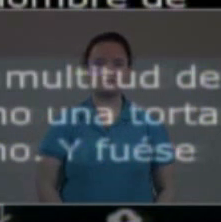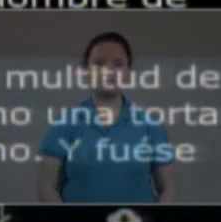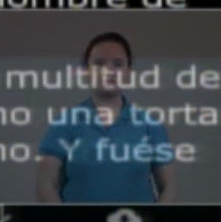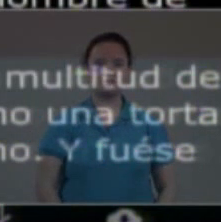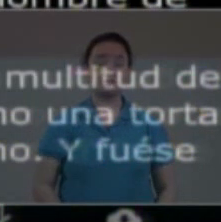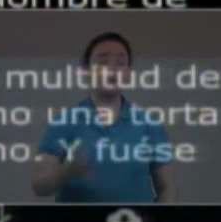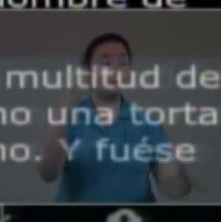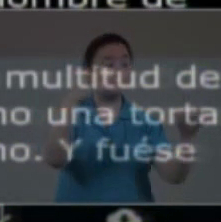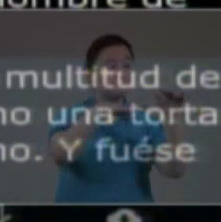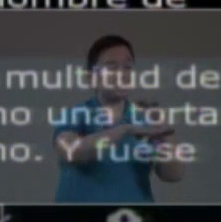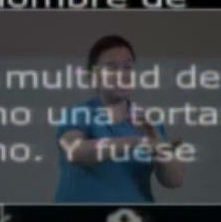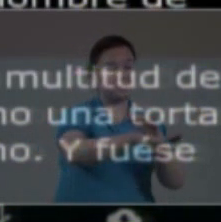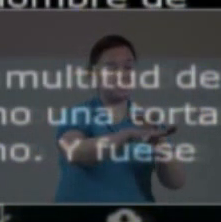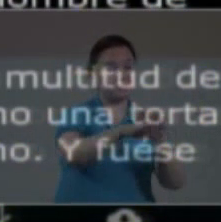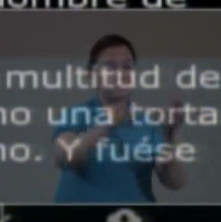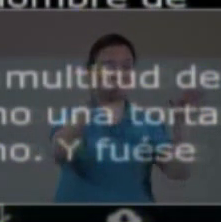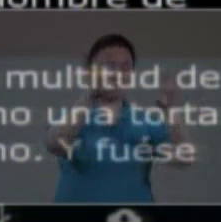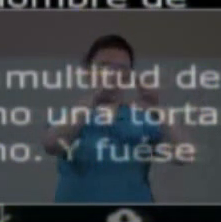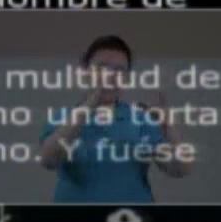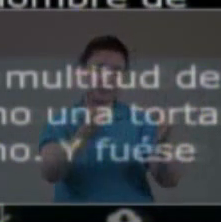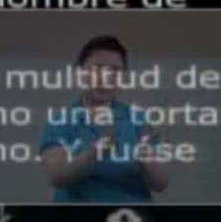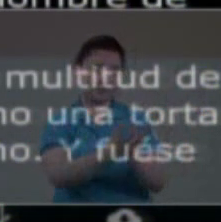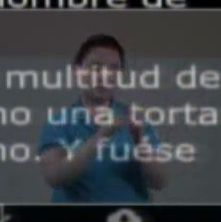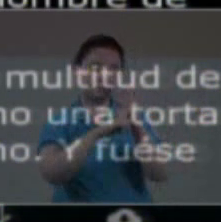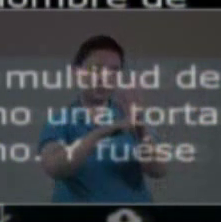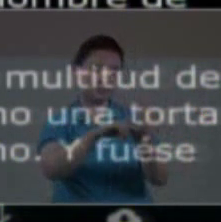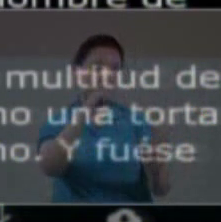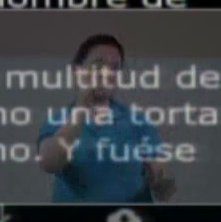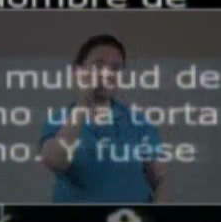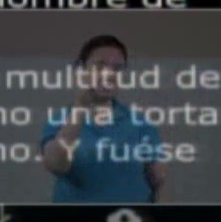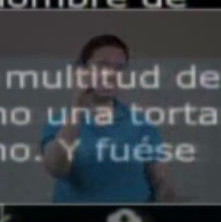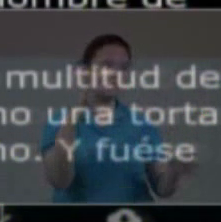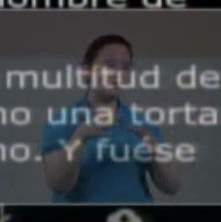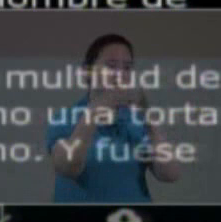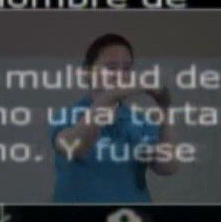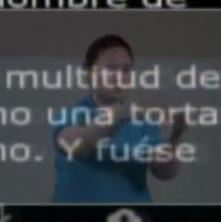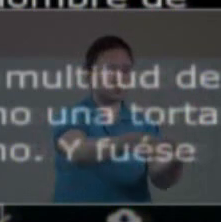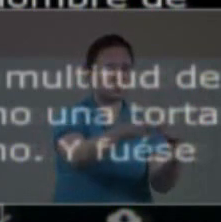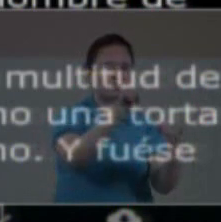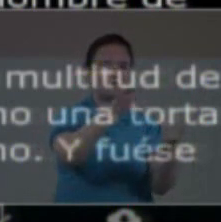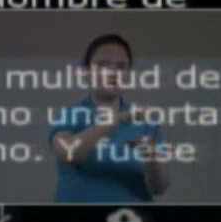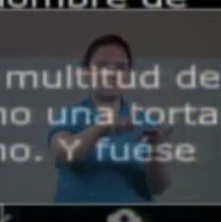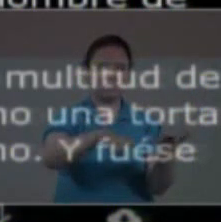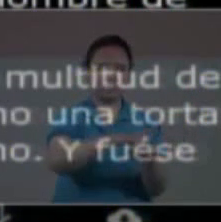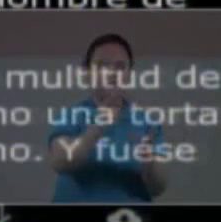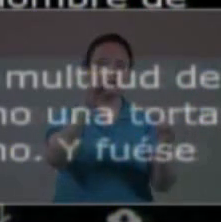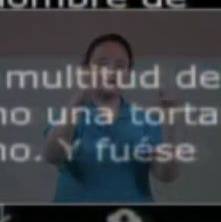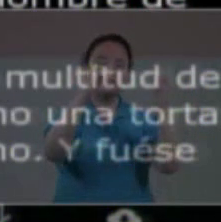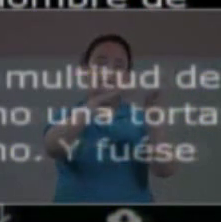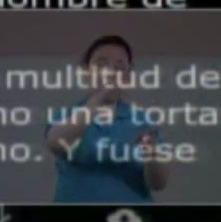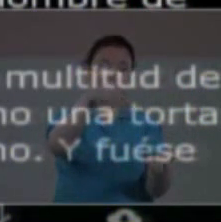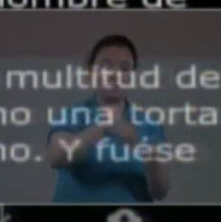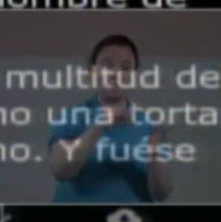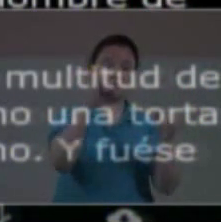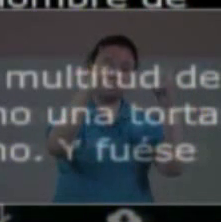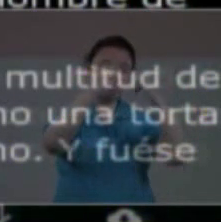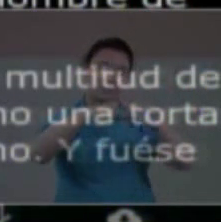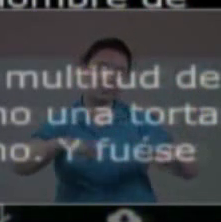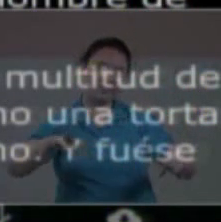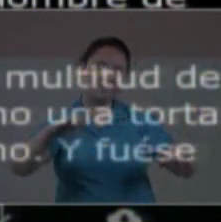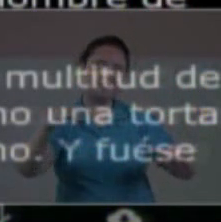Metieron pues el arca de Jehová, la pusieron en su lugar en medio de una tienda que David